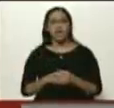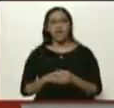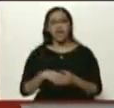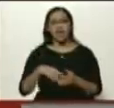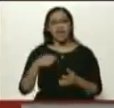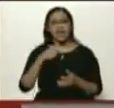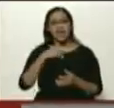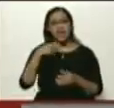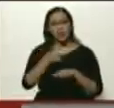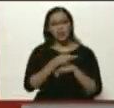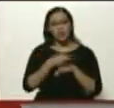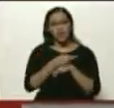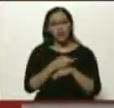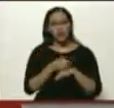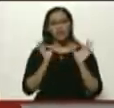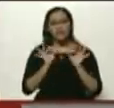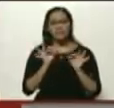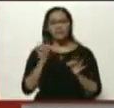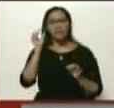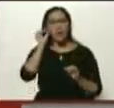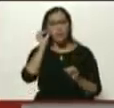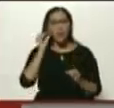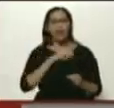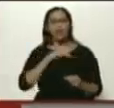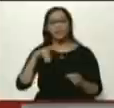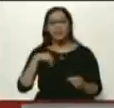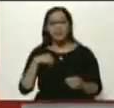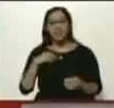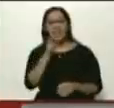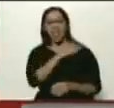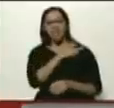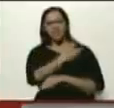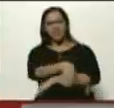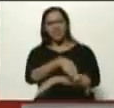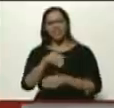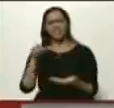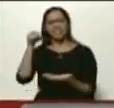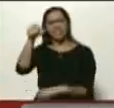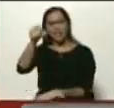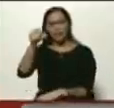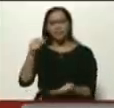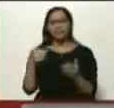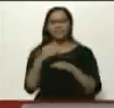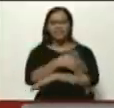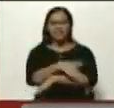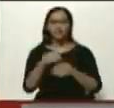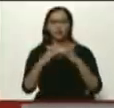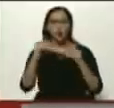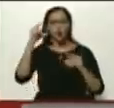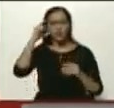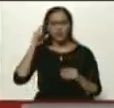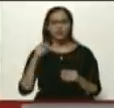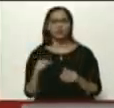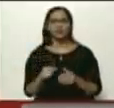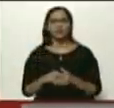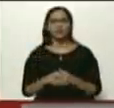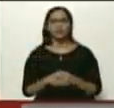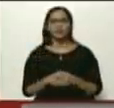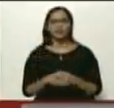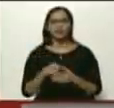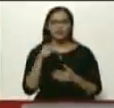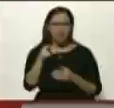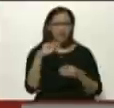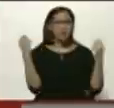Especialmente nuestras mujeres militantes, que son las jefas y jefas de calle, de CLAC, que están en la calle todos los días. Entonces tú vas a hacer campaña con